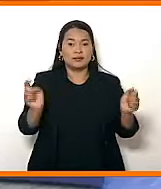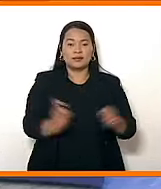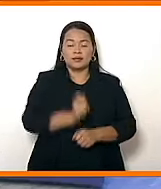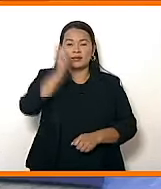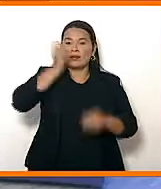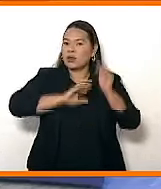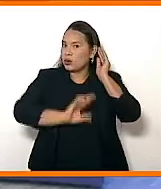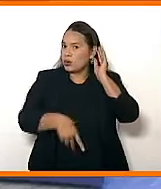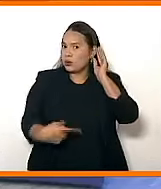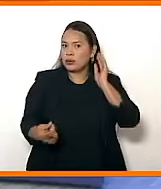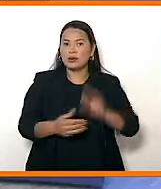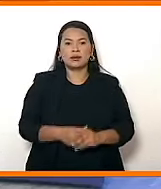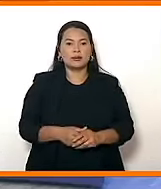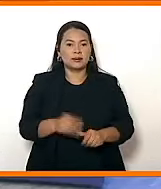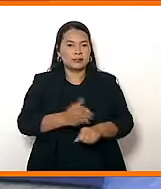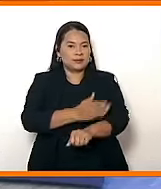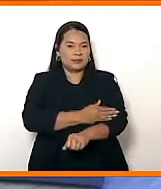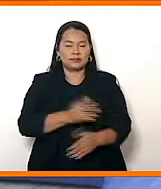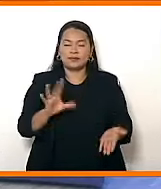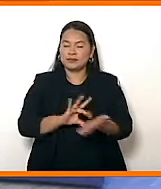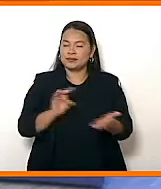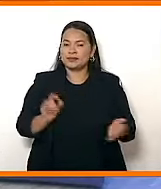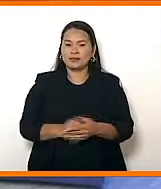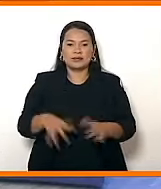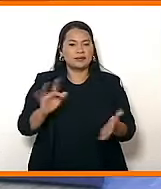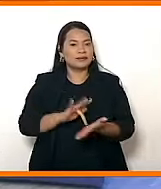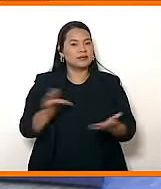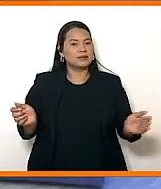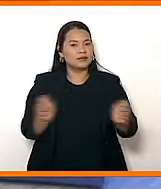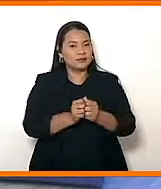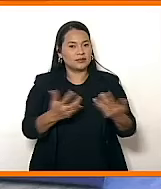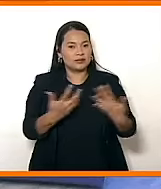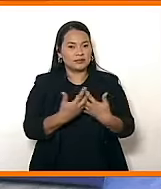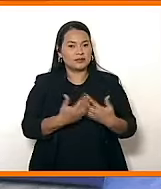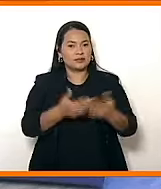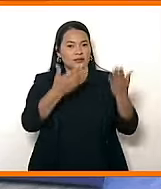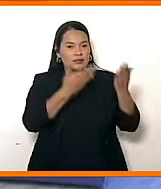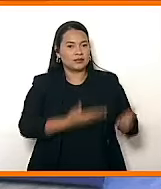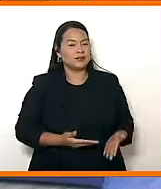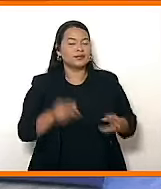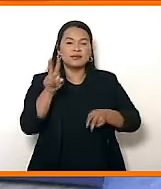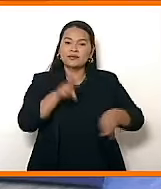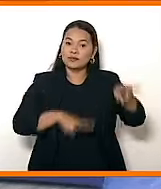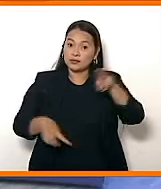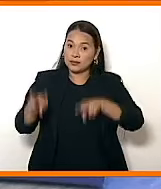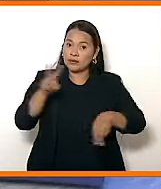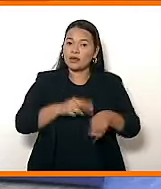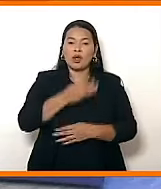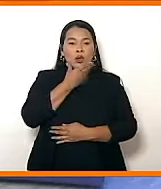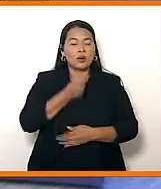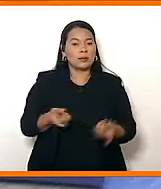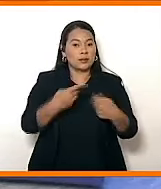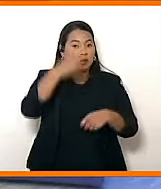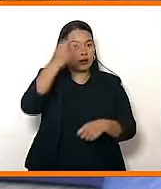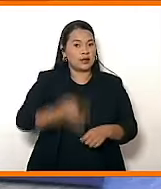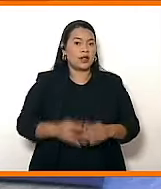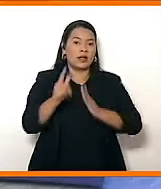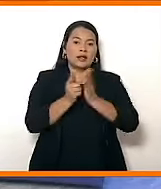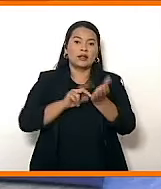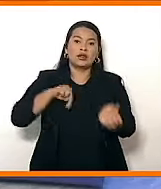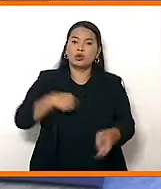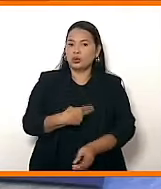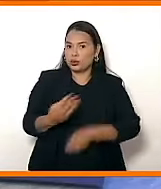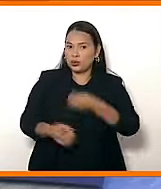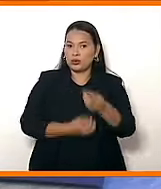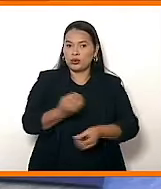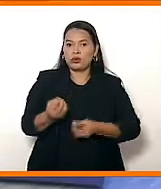en diaria. Pero antes aprovecho para agradecer la presencia de nuestro notario, quien está para dar fe y legalidad a cada uno de nuestros sorteos.